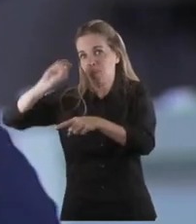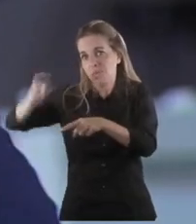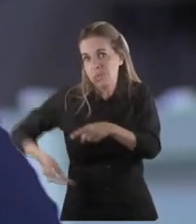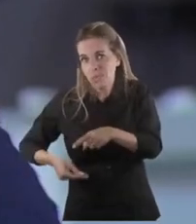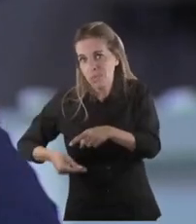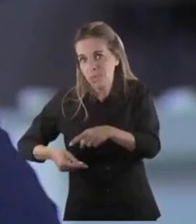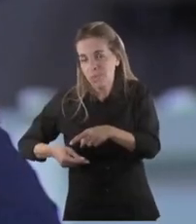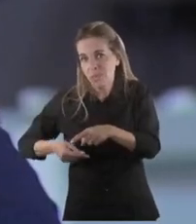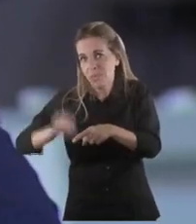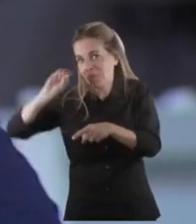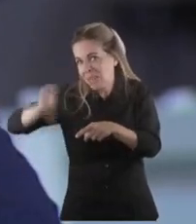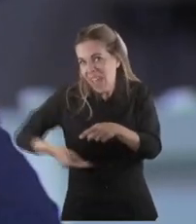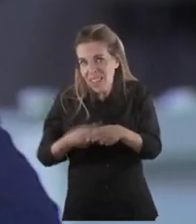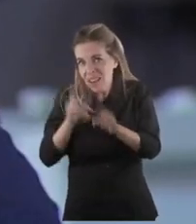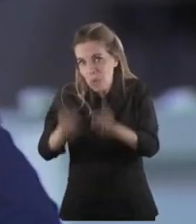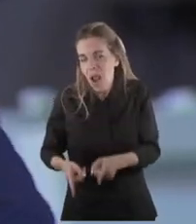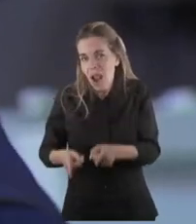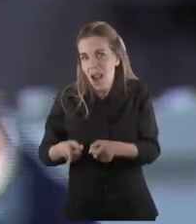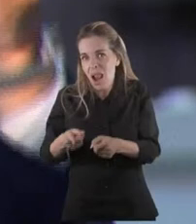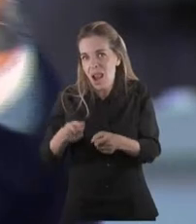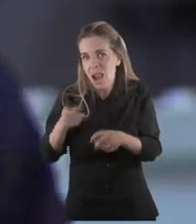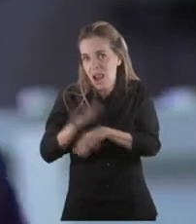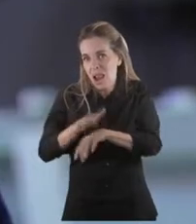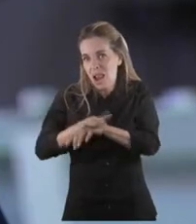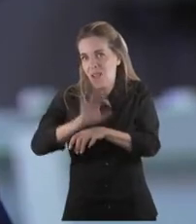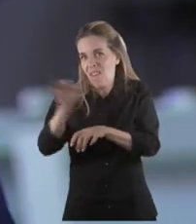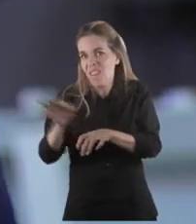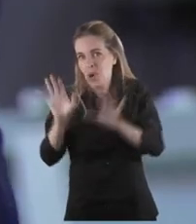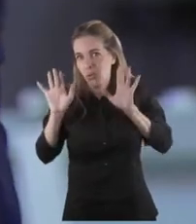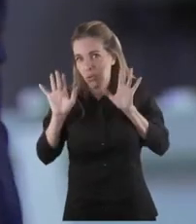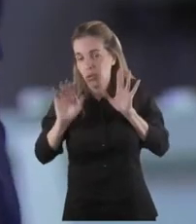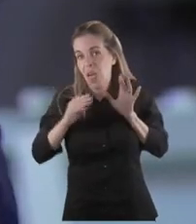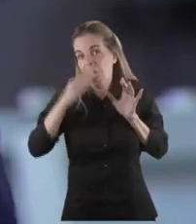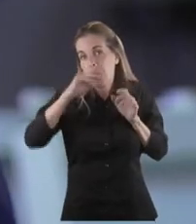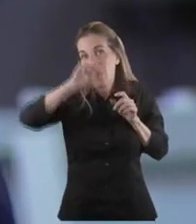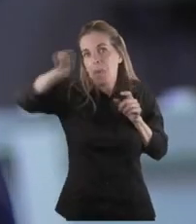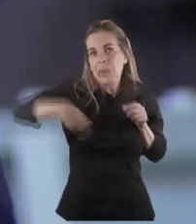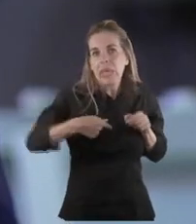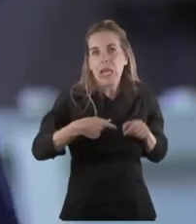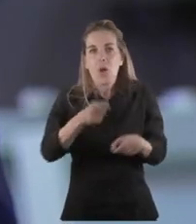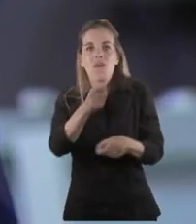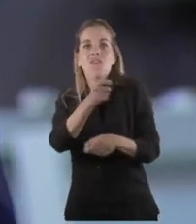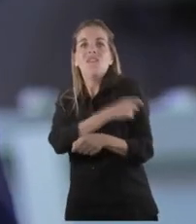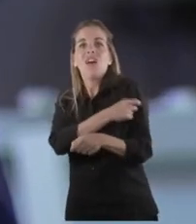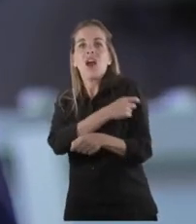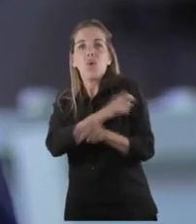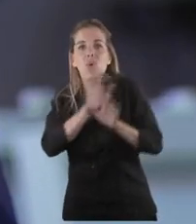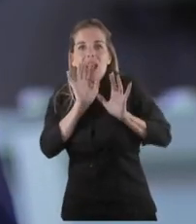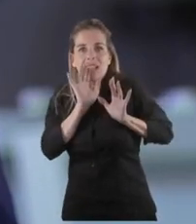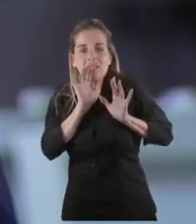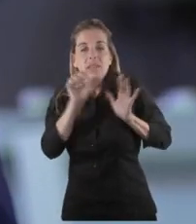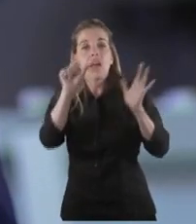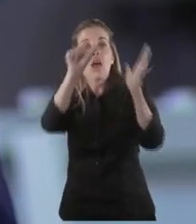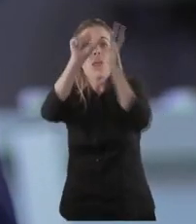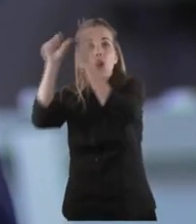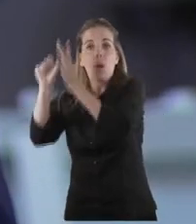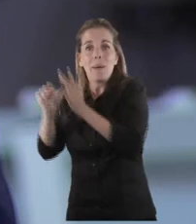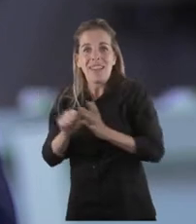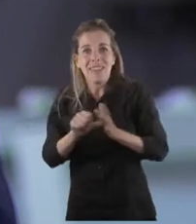de un día para otro. Cuando aparecieron las vacunas, el 10% de los países más